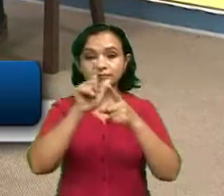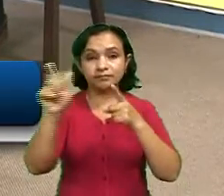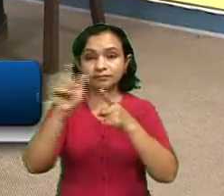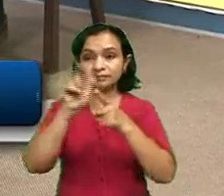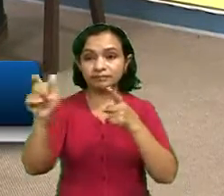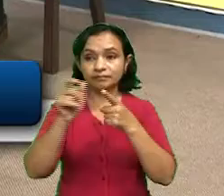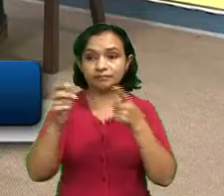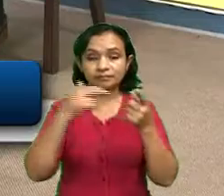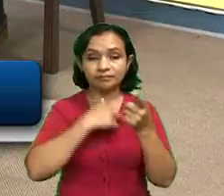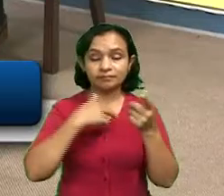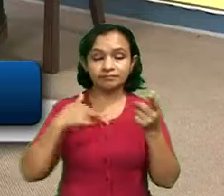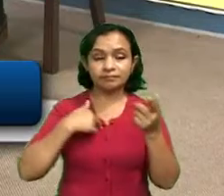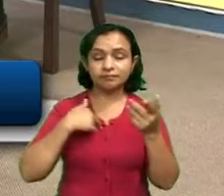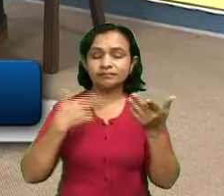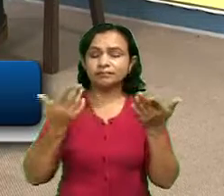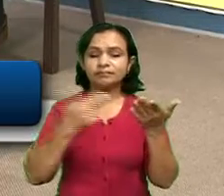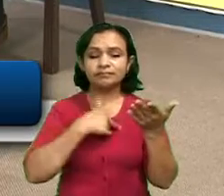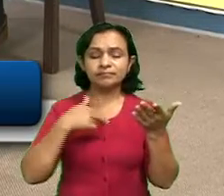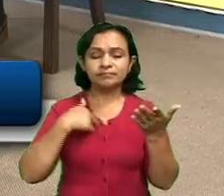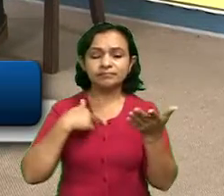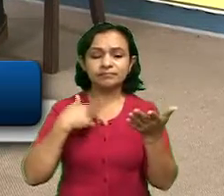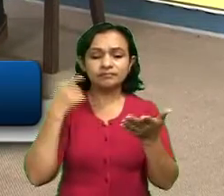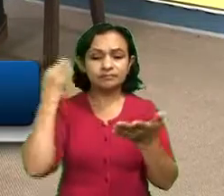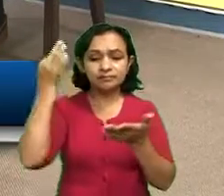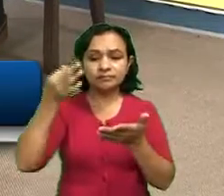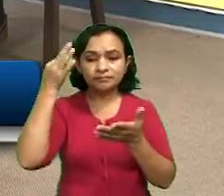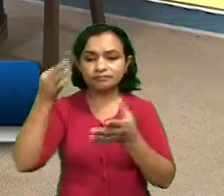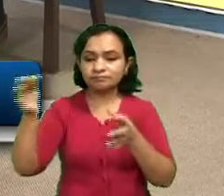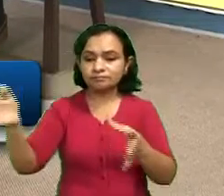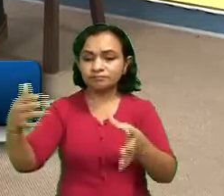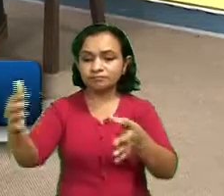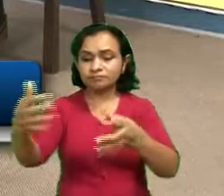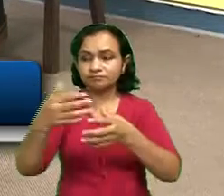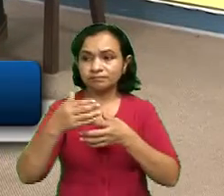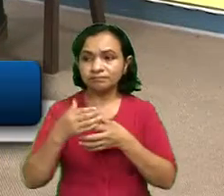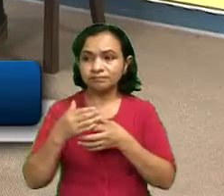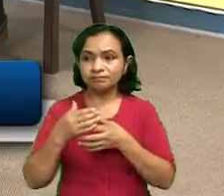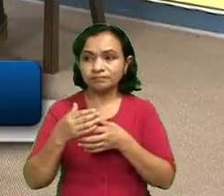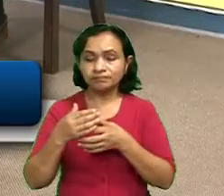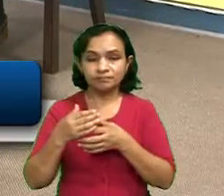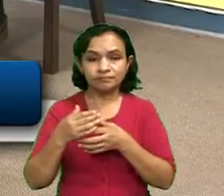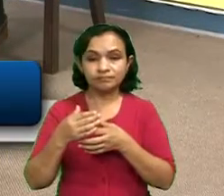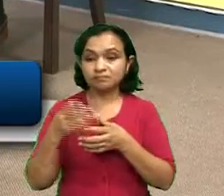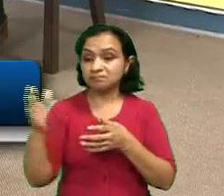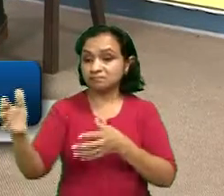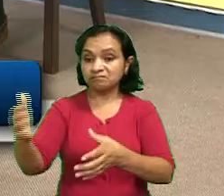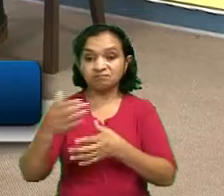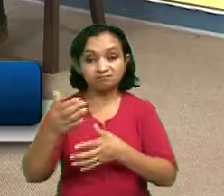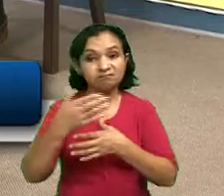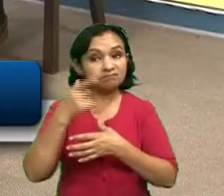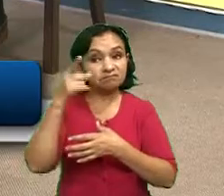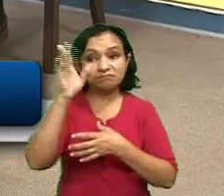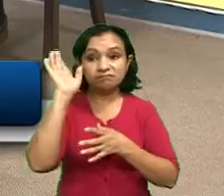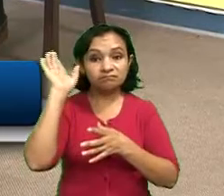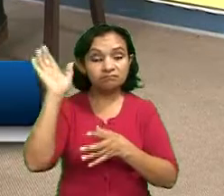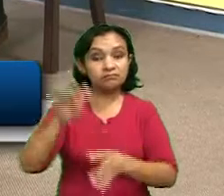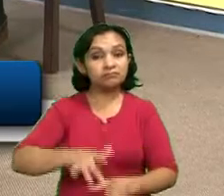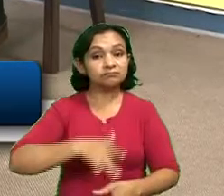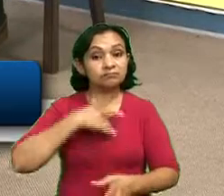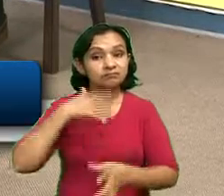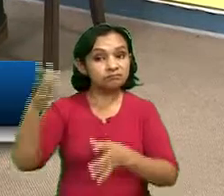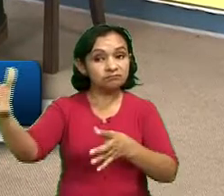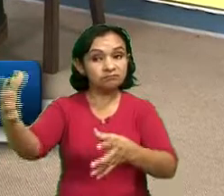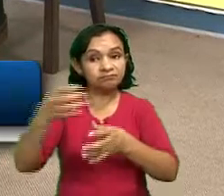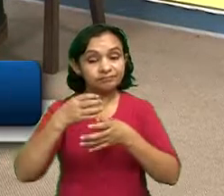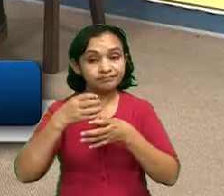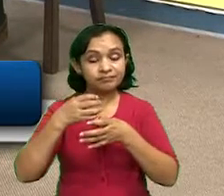Ahora, ¿qué hacen con ese medicamento que es falso? Entonces ese producto no original, se le quita la farmacia para evitar que lo sigan vendiendo